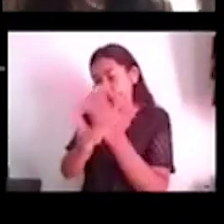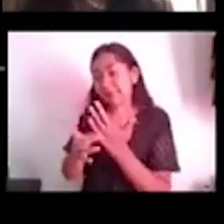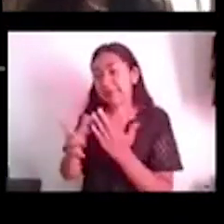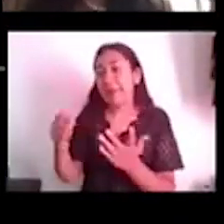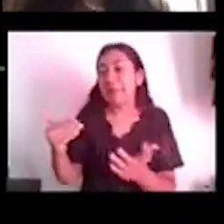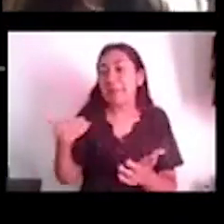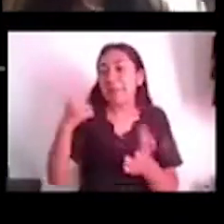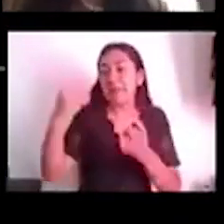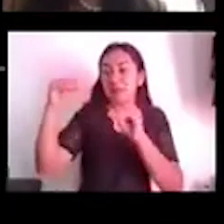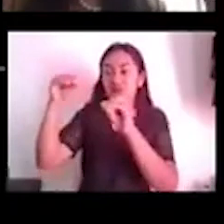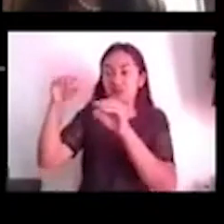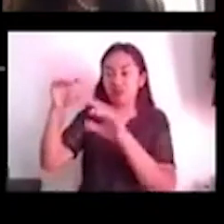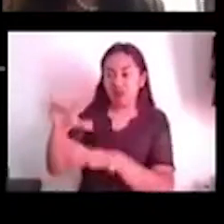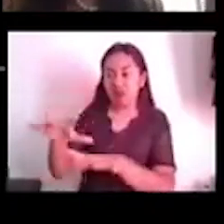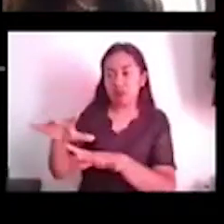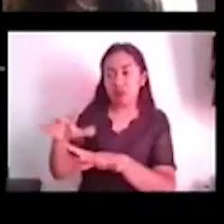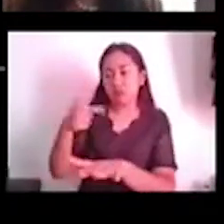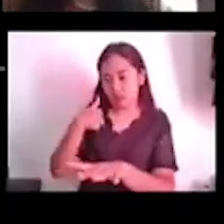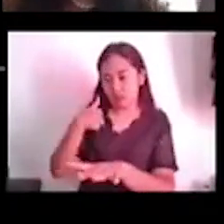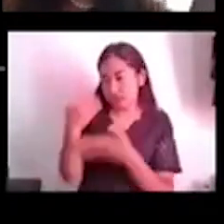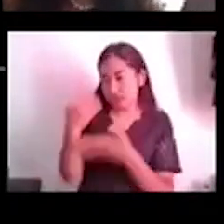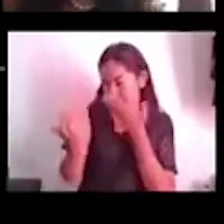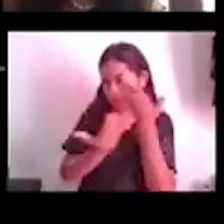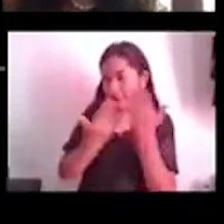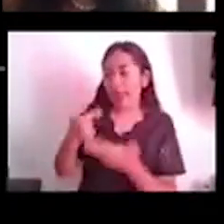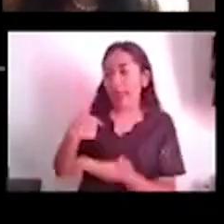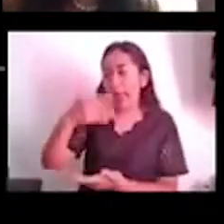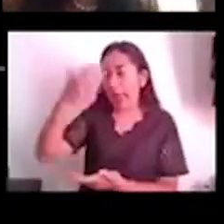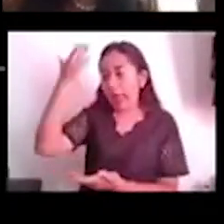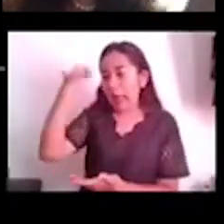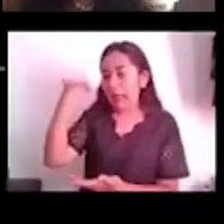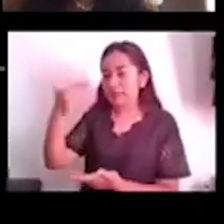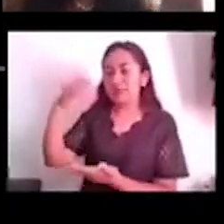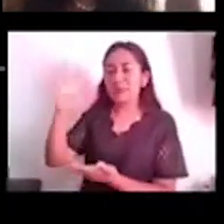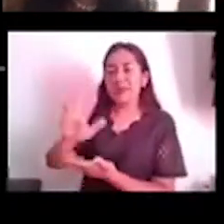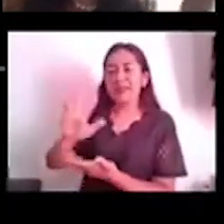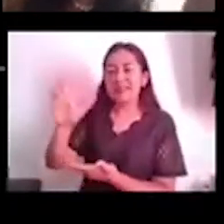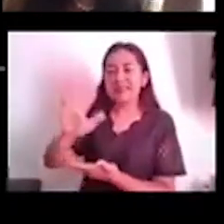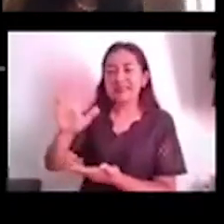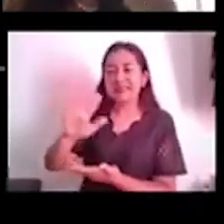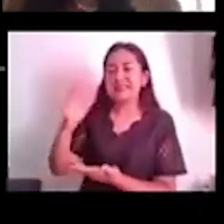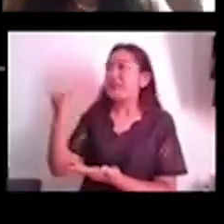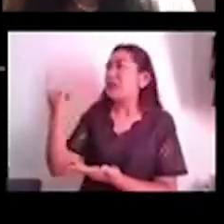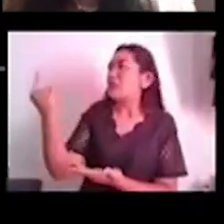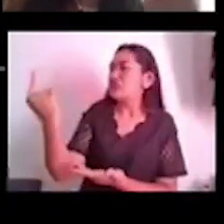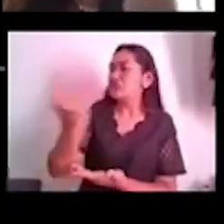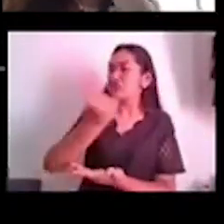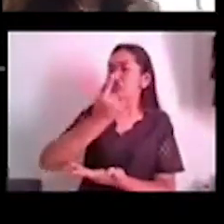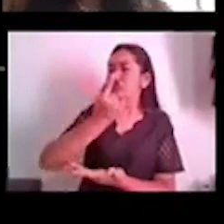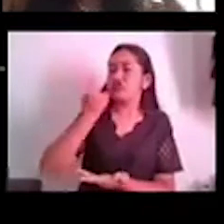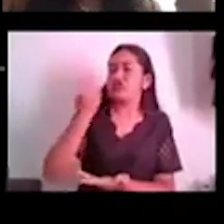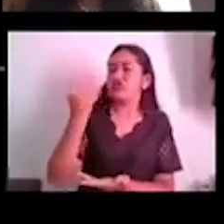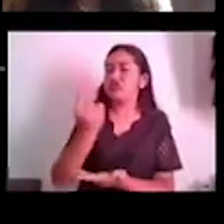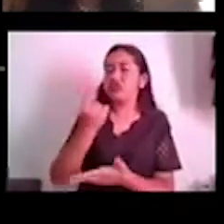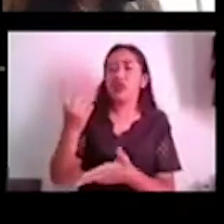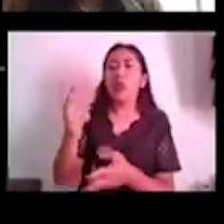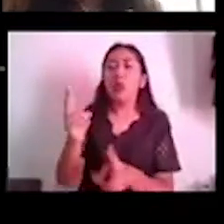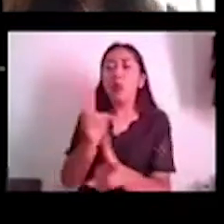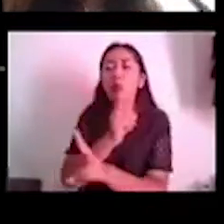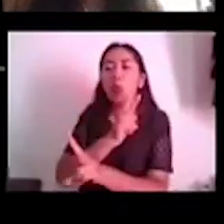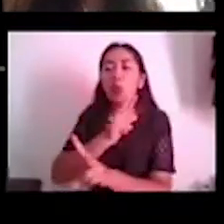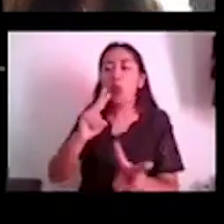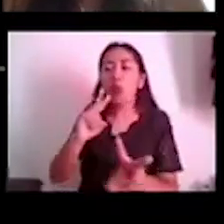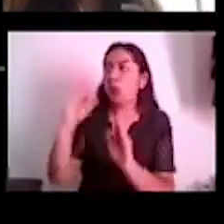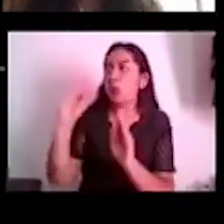fue parte de lo que yo estudié en su momento, un remolino, porque en el remolino es una espiral por donde bajan o suben